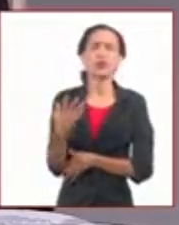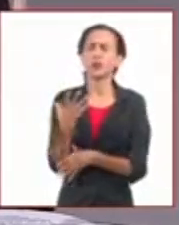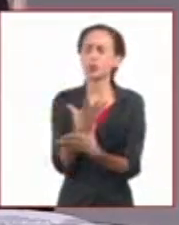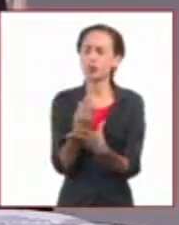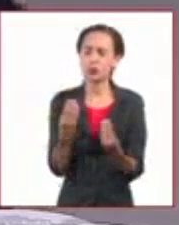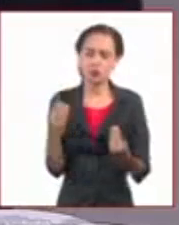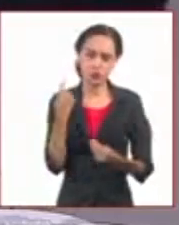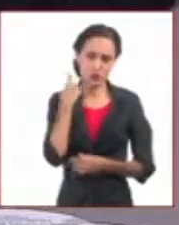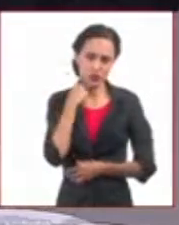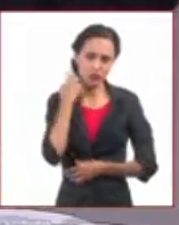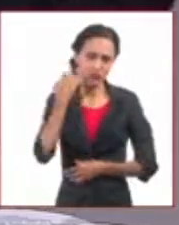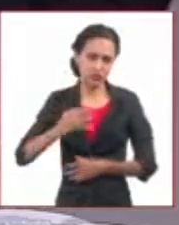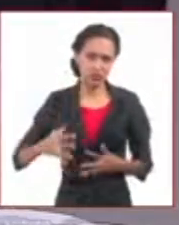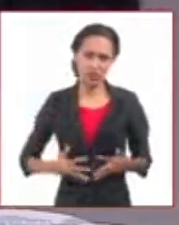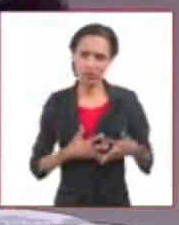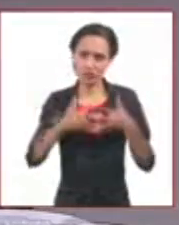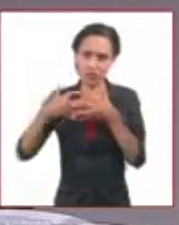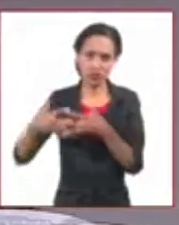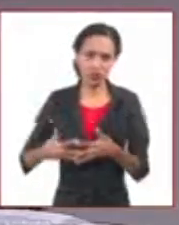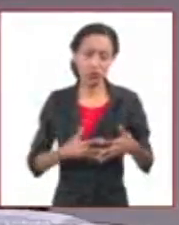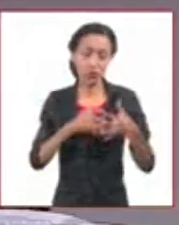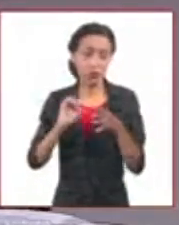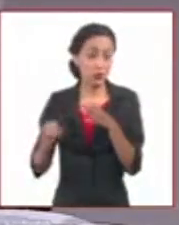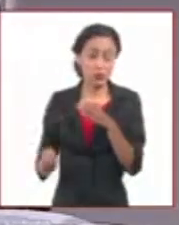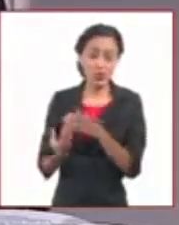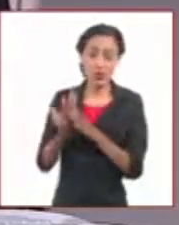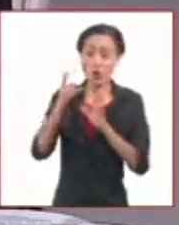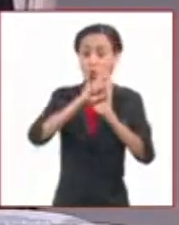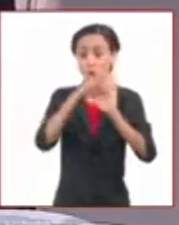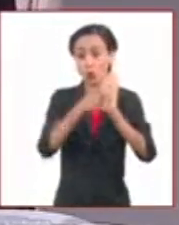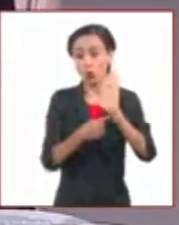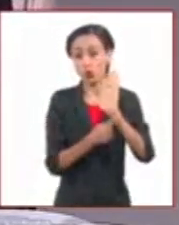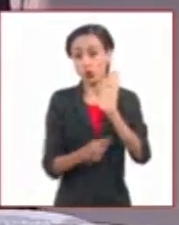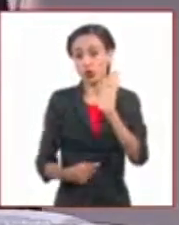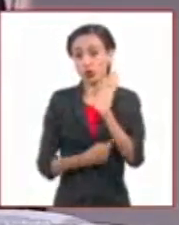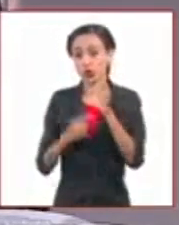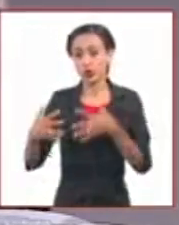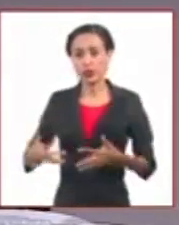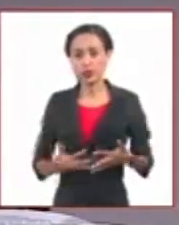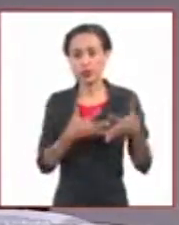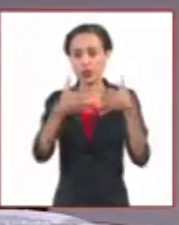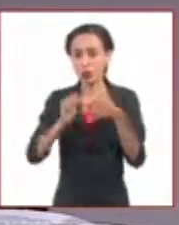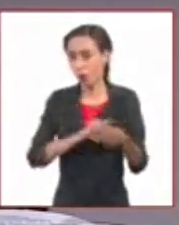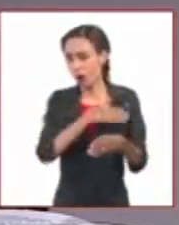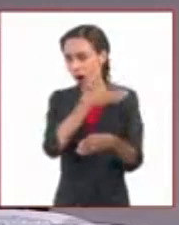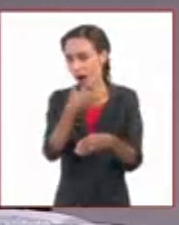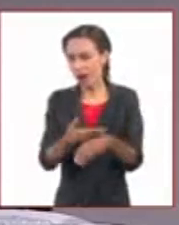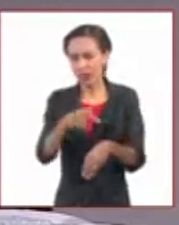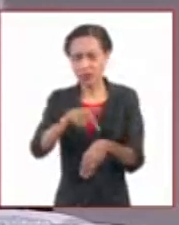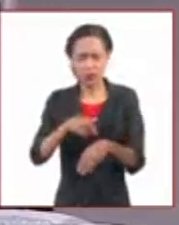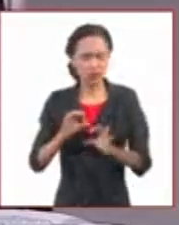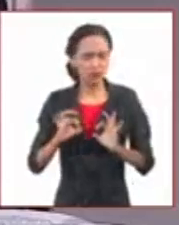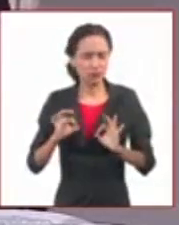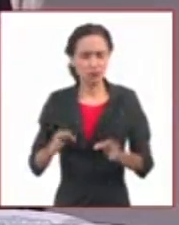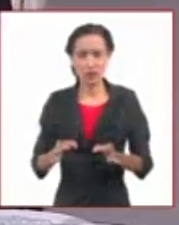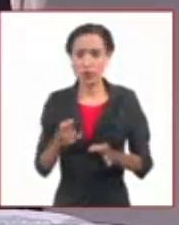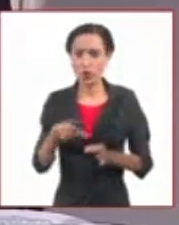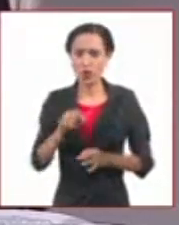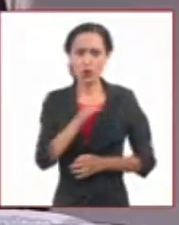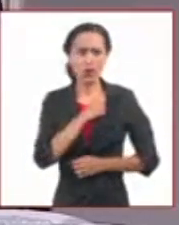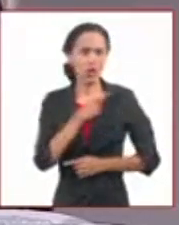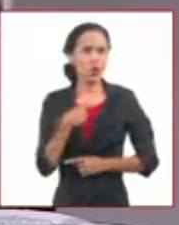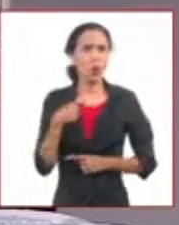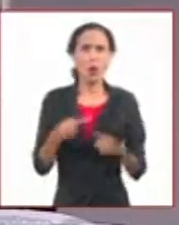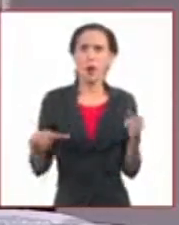precisamente desde que se creó la constitución de los eeuu este el intento de supremacía de